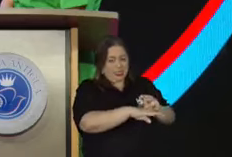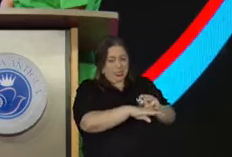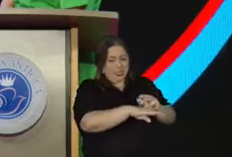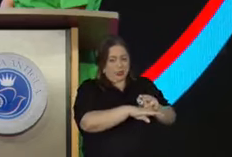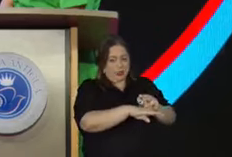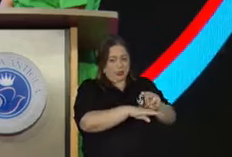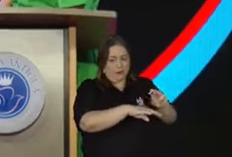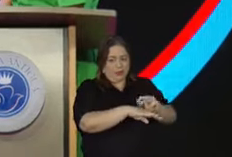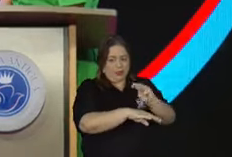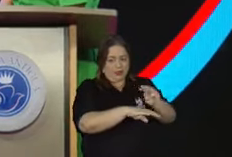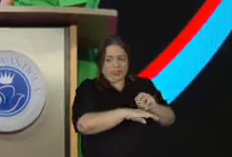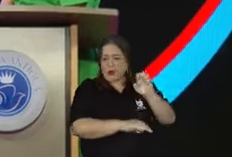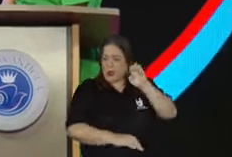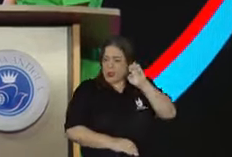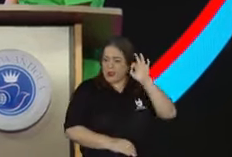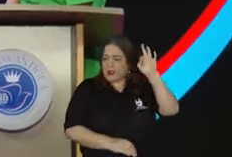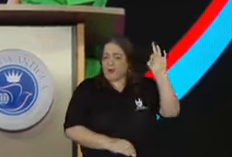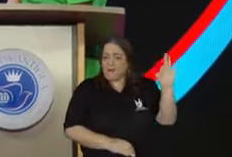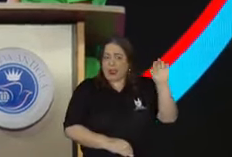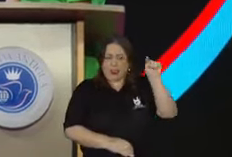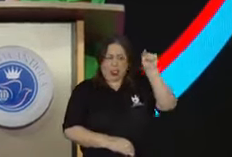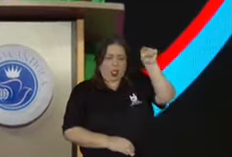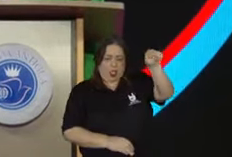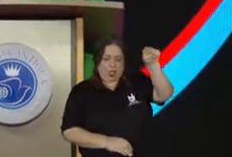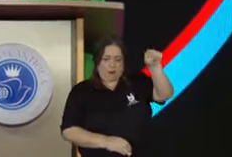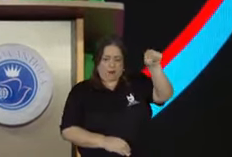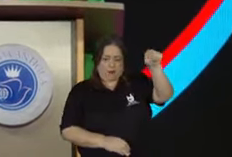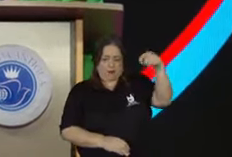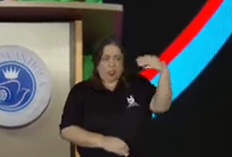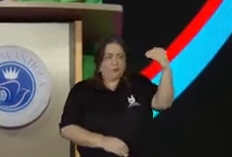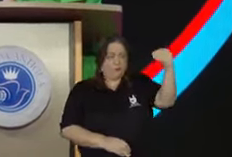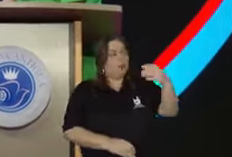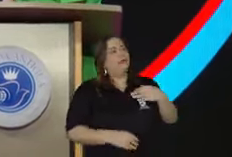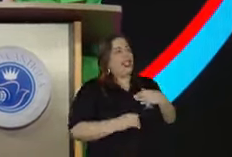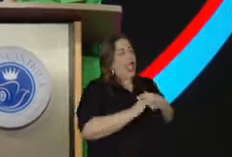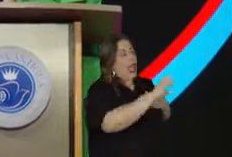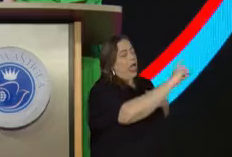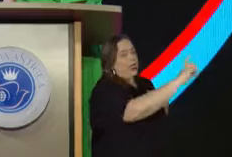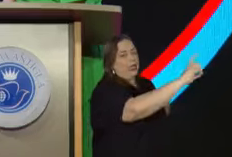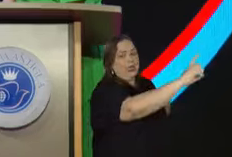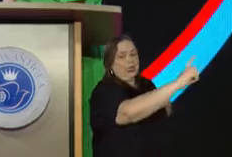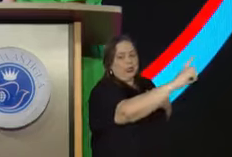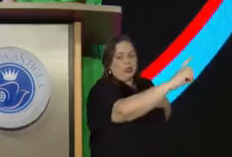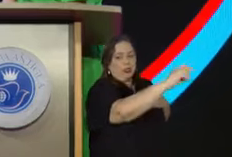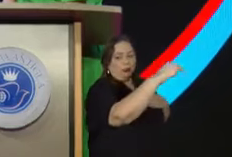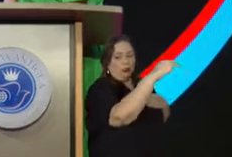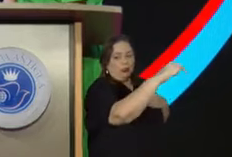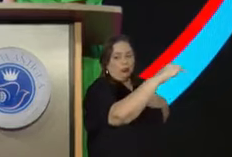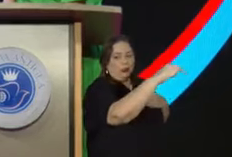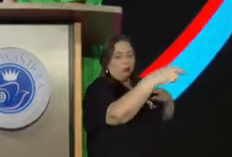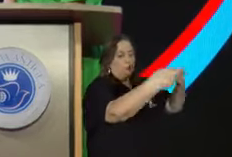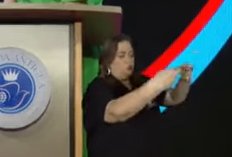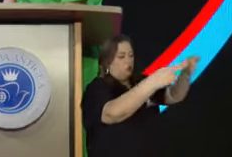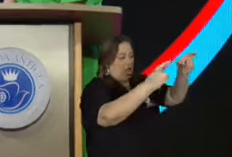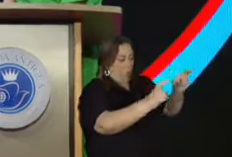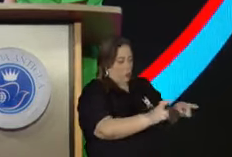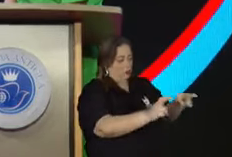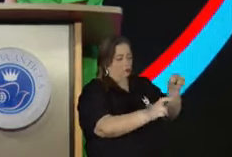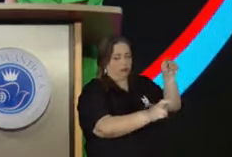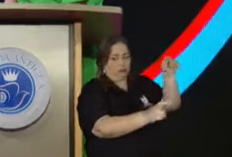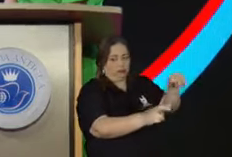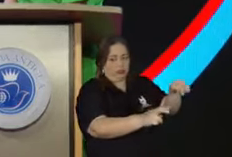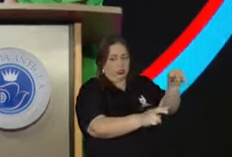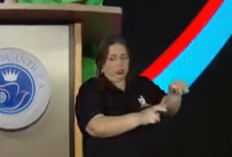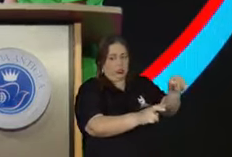perdón, del Ministerio Efata, que está a mi mano derecha, el saloncito que está allí. Todos